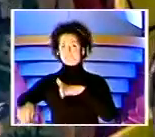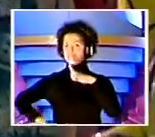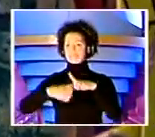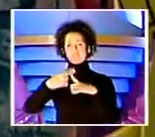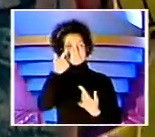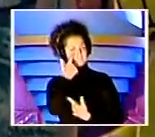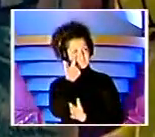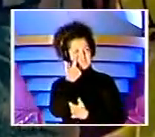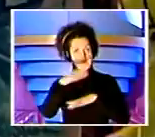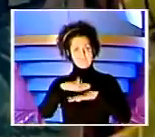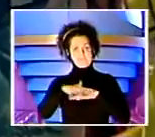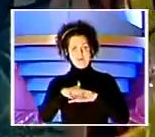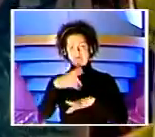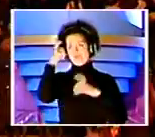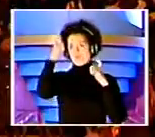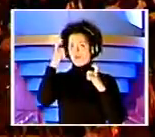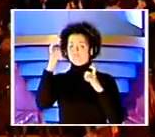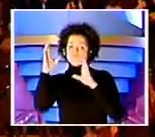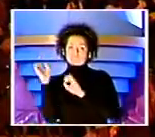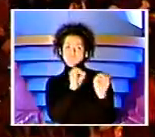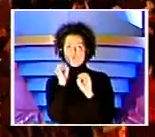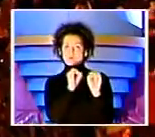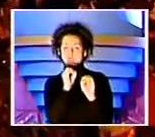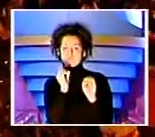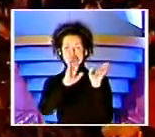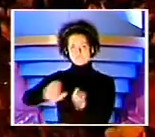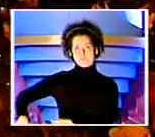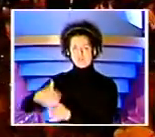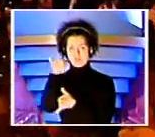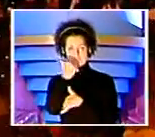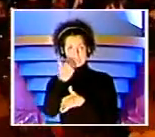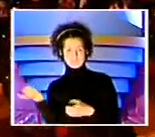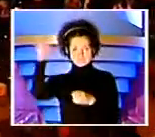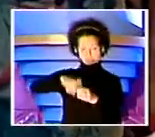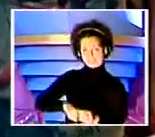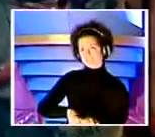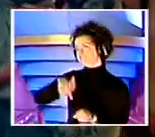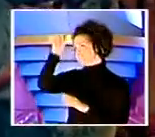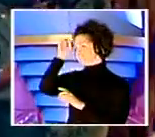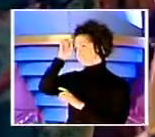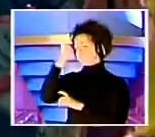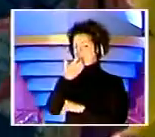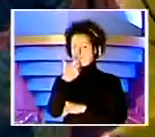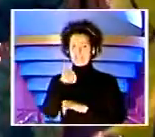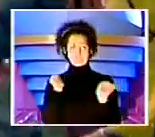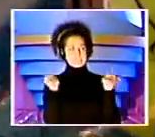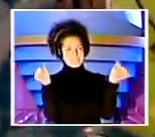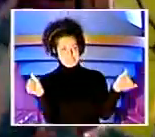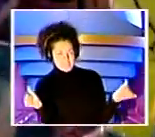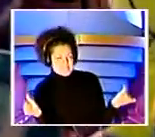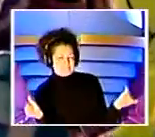las murgas y llevarla a la final del próximo sábado. Bueno, no sé yo si empezar.